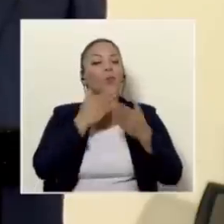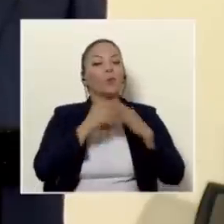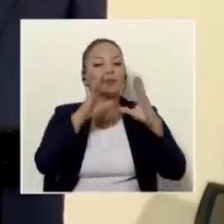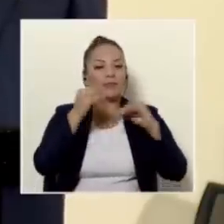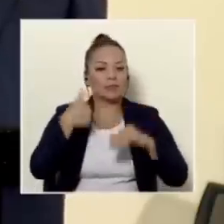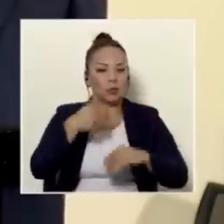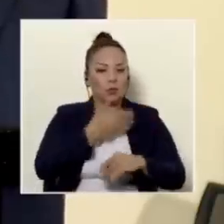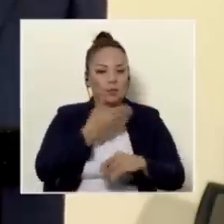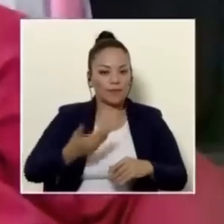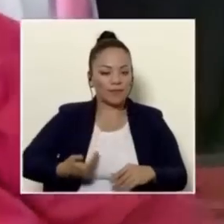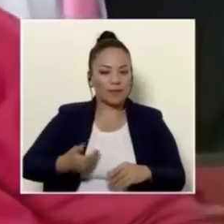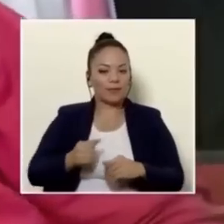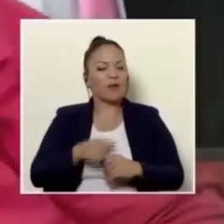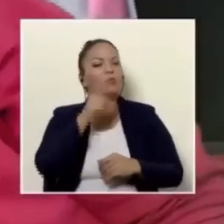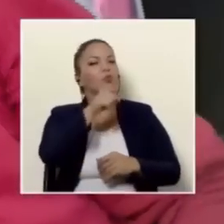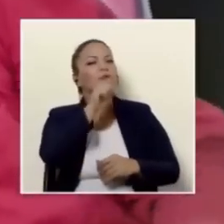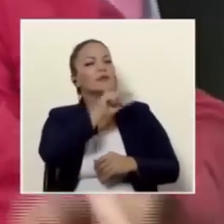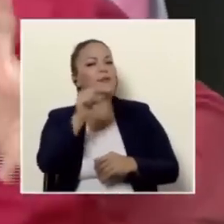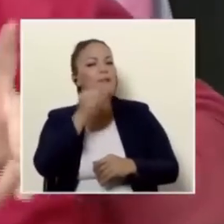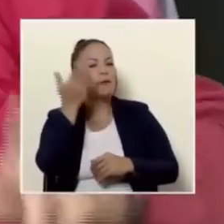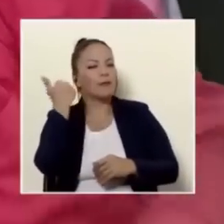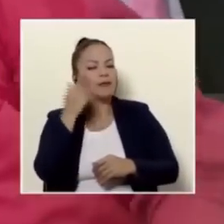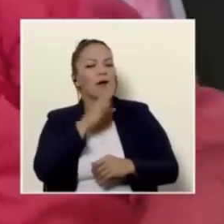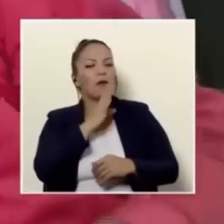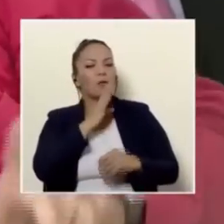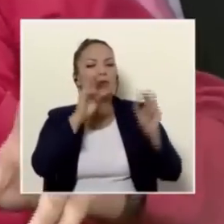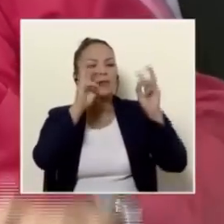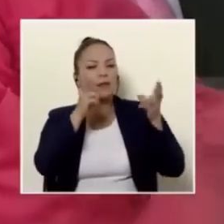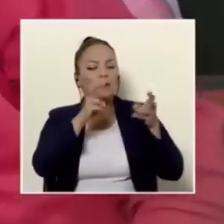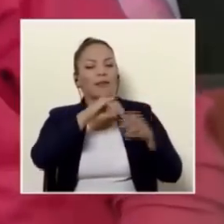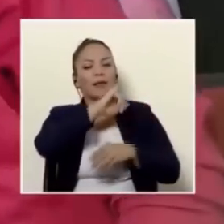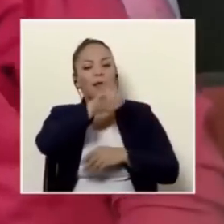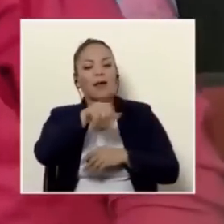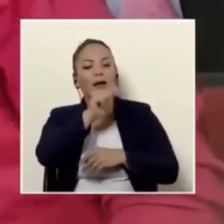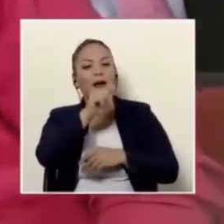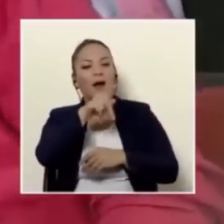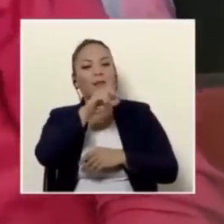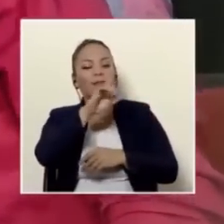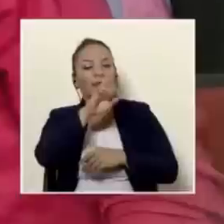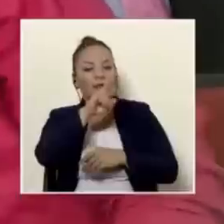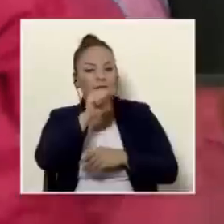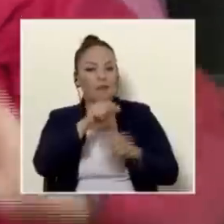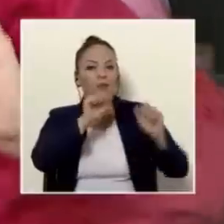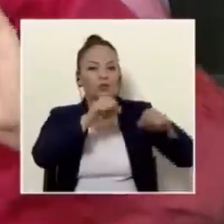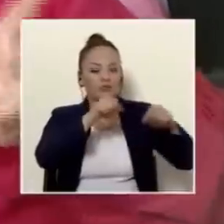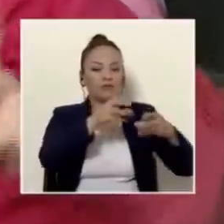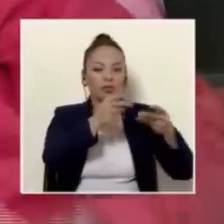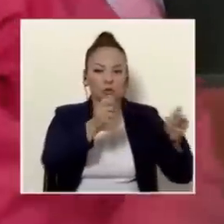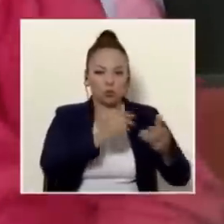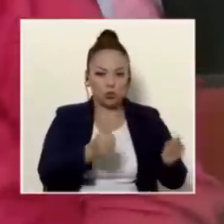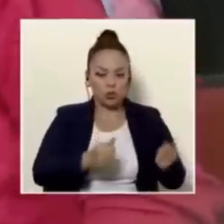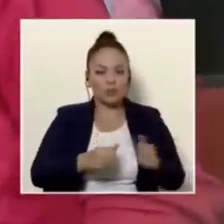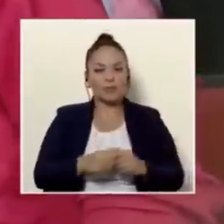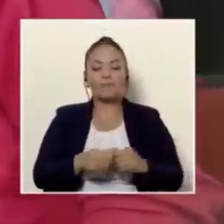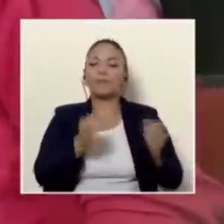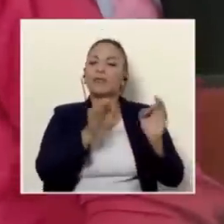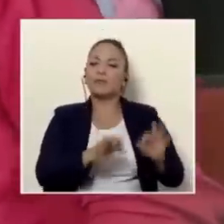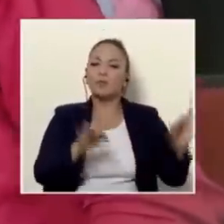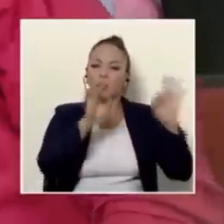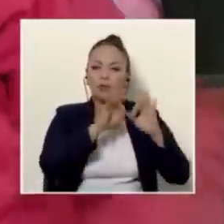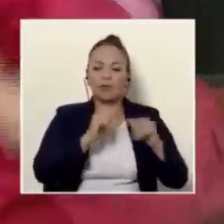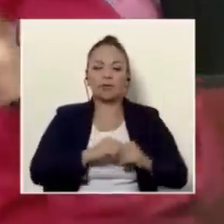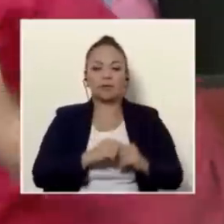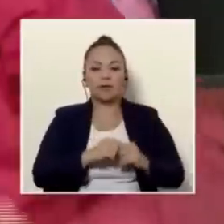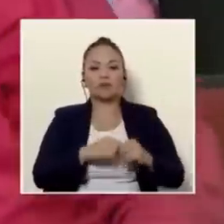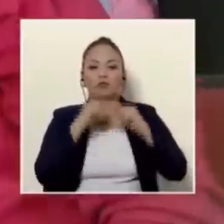Buenas tardes, señor presidente. Usted la semana pasada habló sobre el tema de Habdeba, sobre las posibles soluciones. Importante